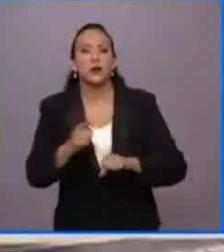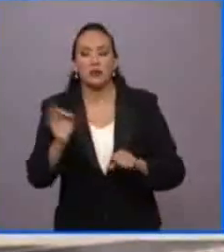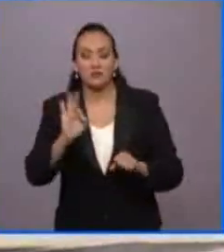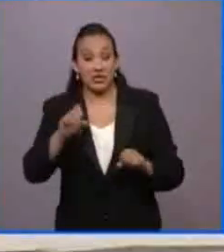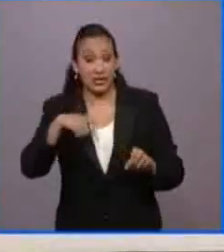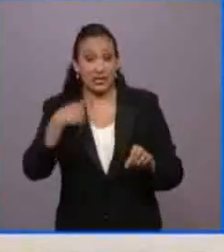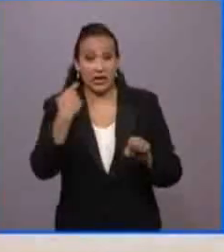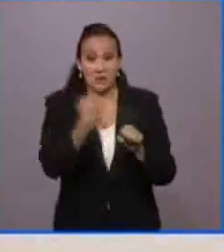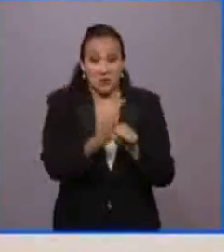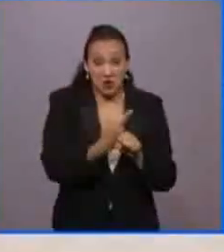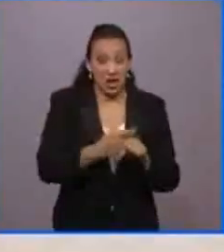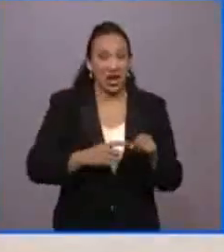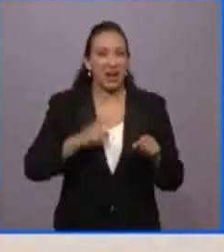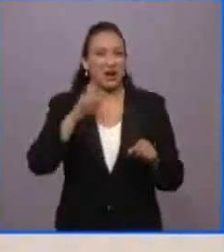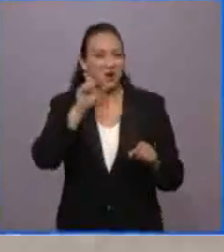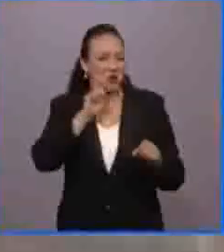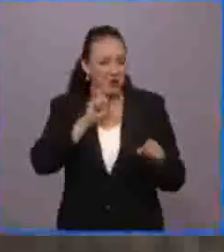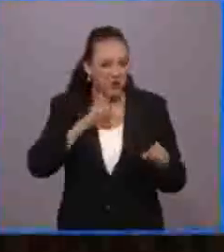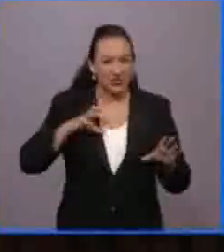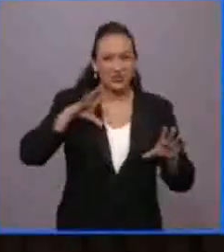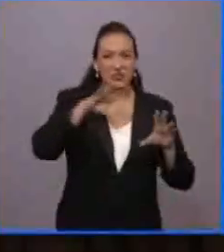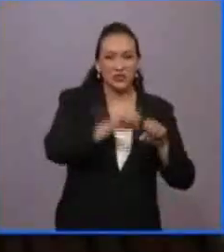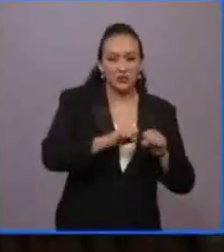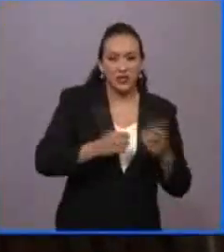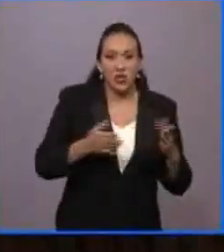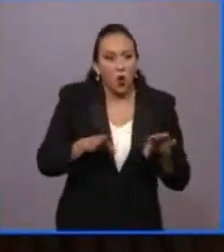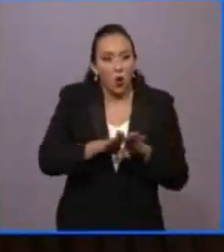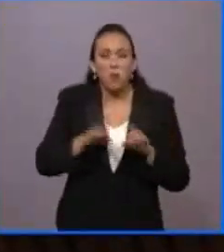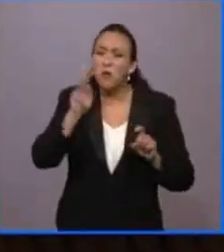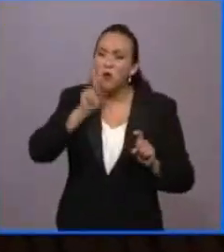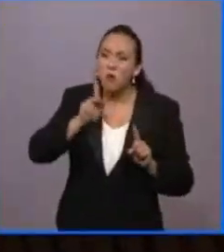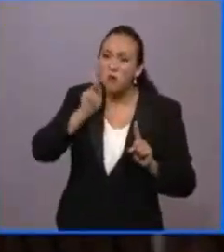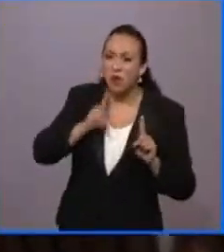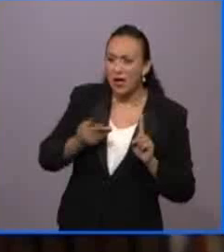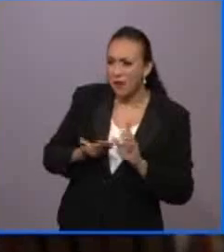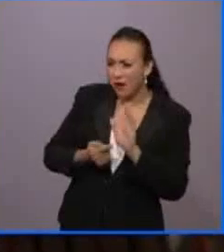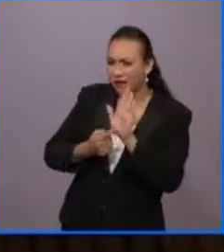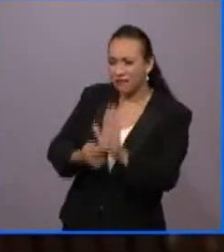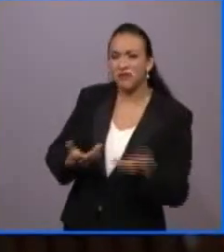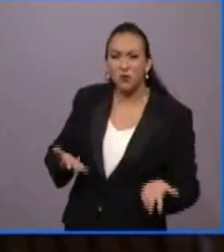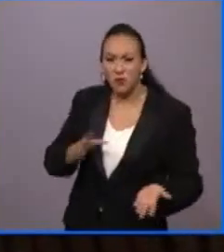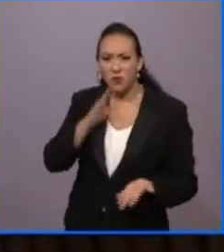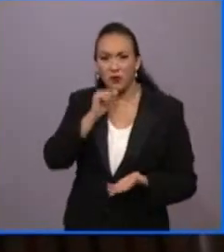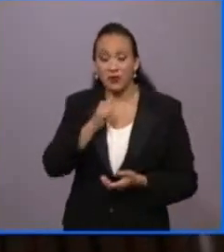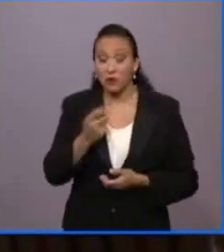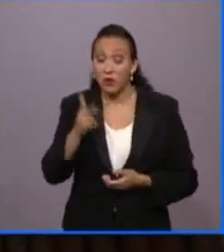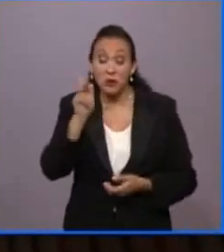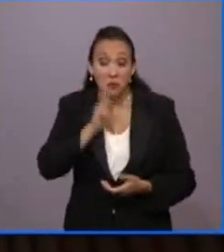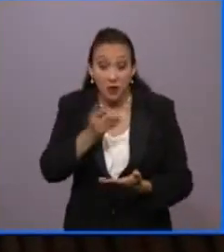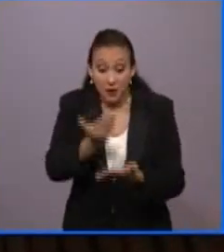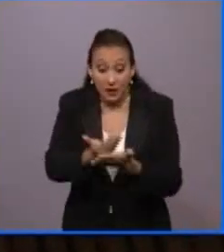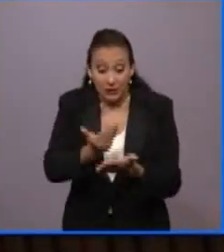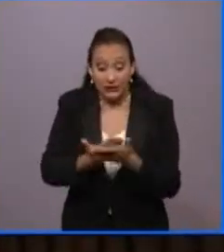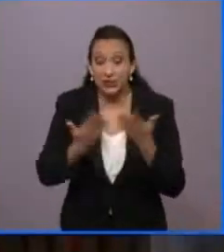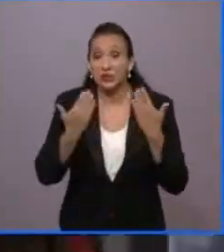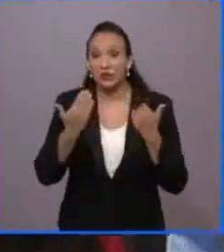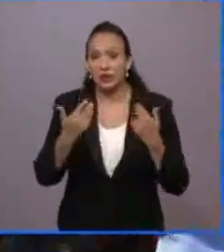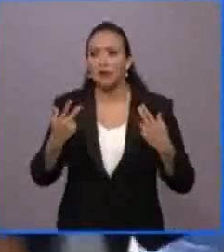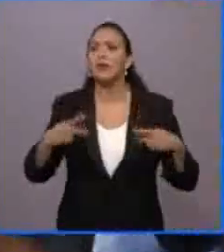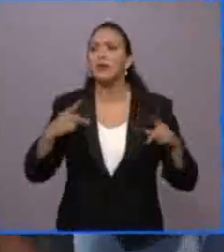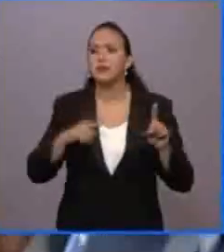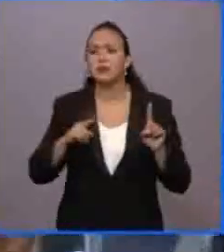víctima de agresión sexual y, sobre todo, a la dificultad de probarlas. Recordó que no dar valor probatorio a las declaraciones de la